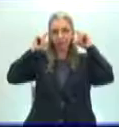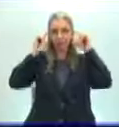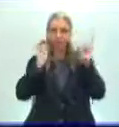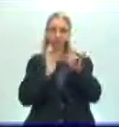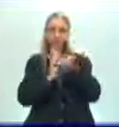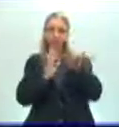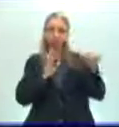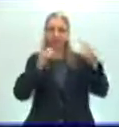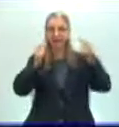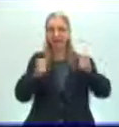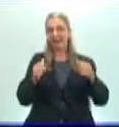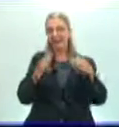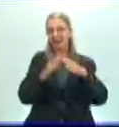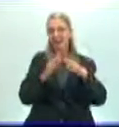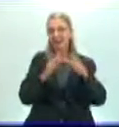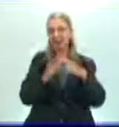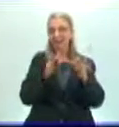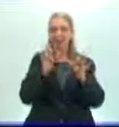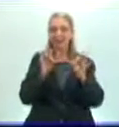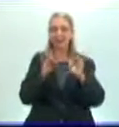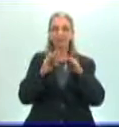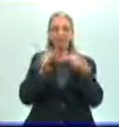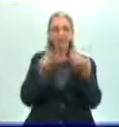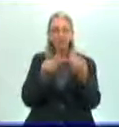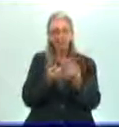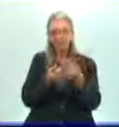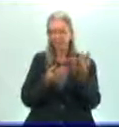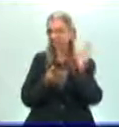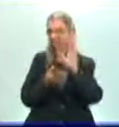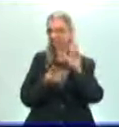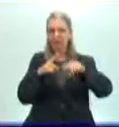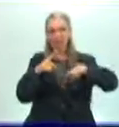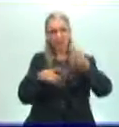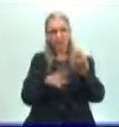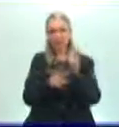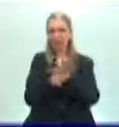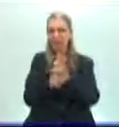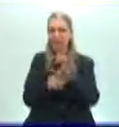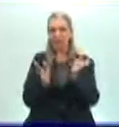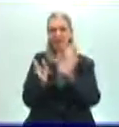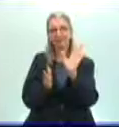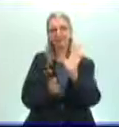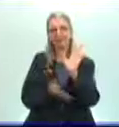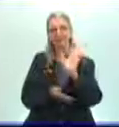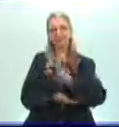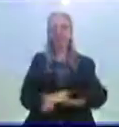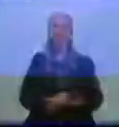cuídese en casa, cuide a sus familiares y nos despedimos y nos vemos en otra ocasión.